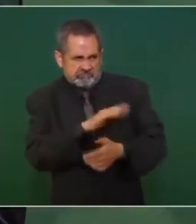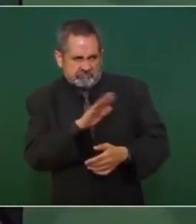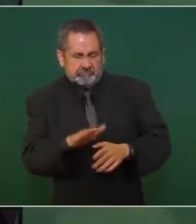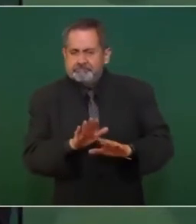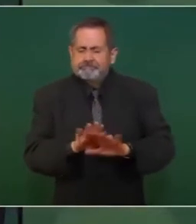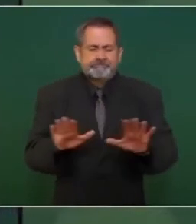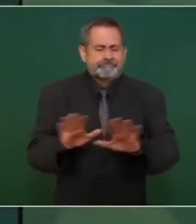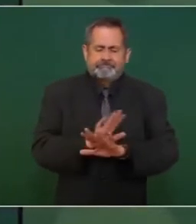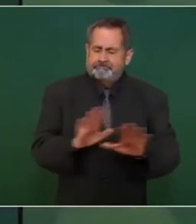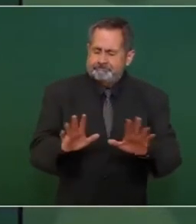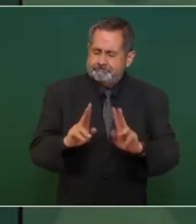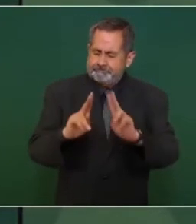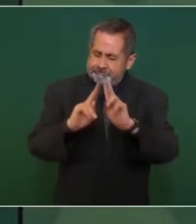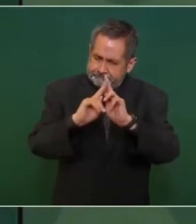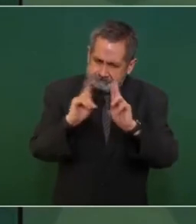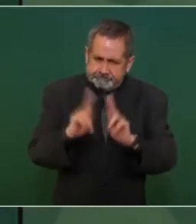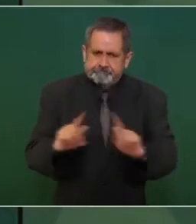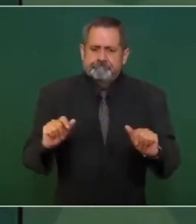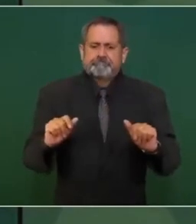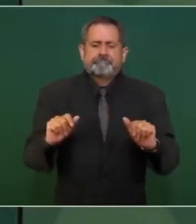que